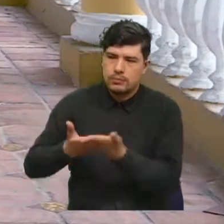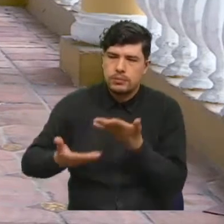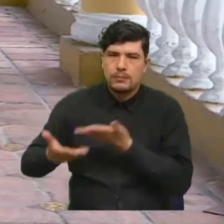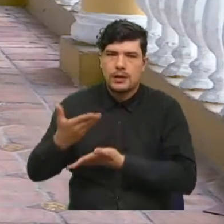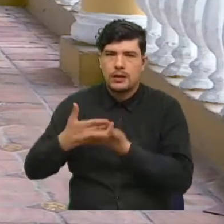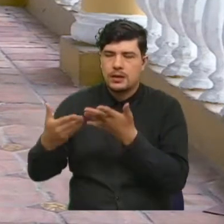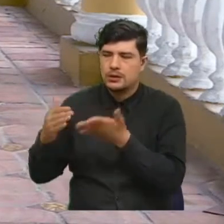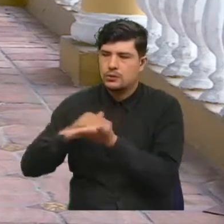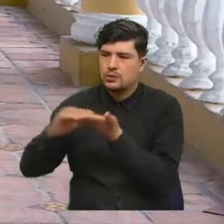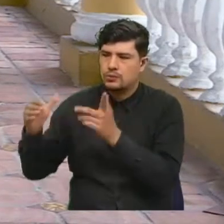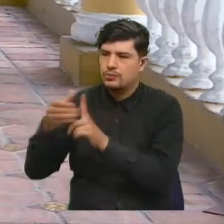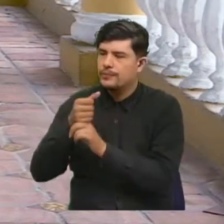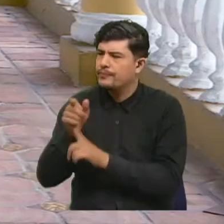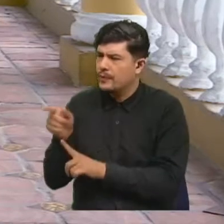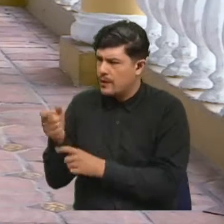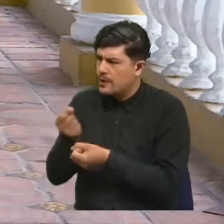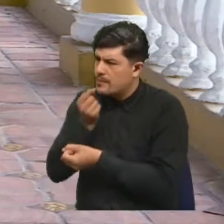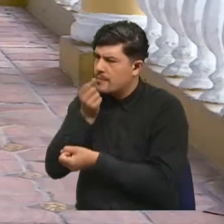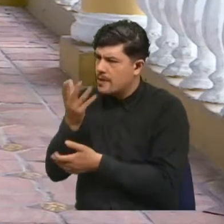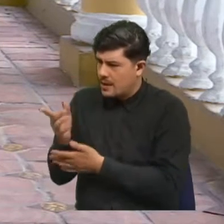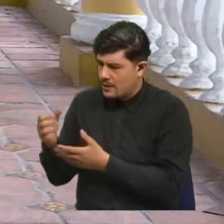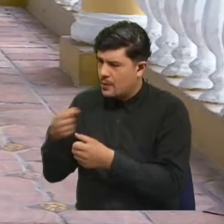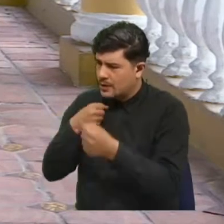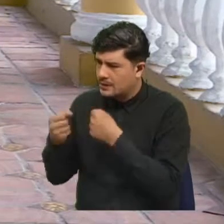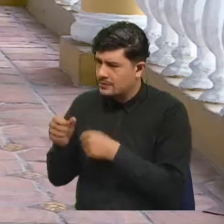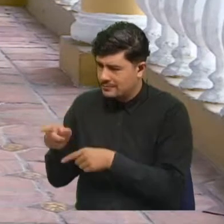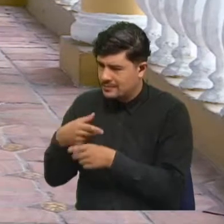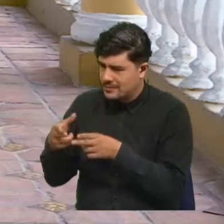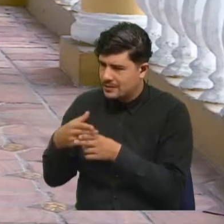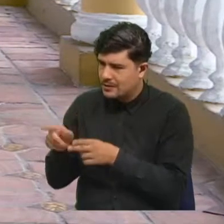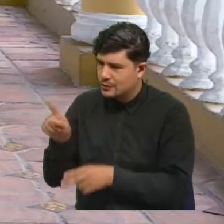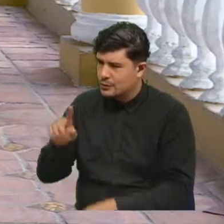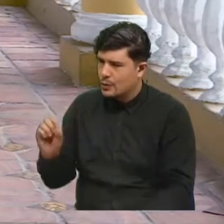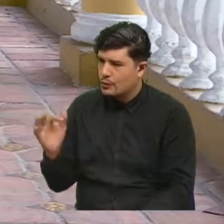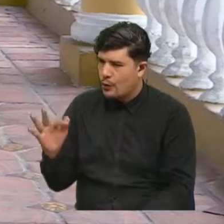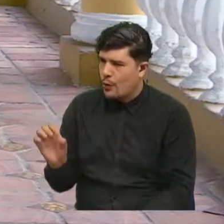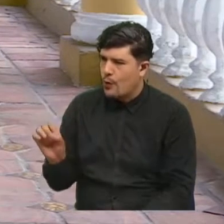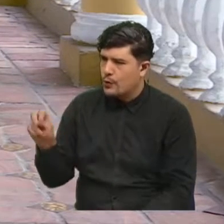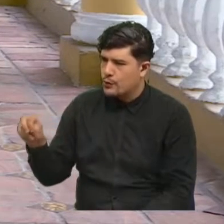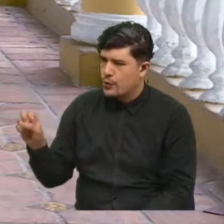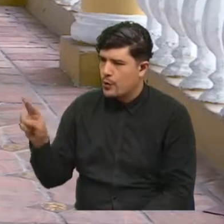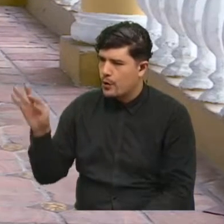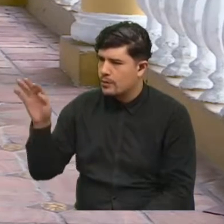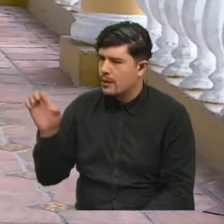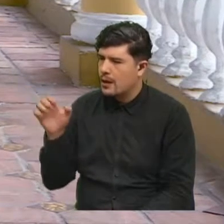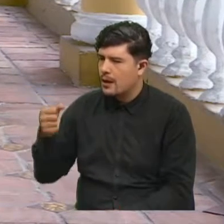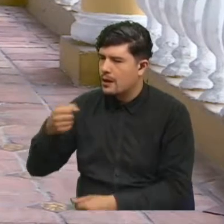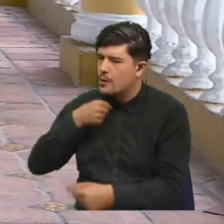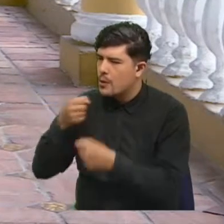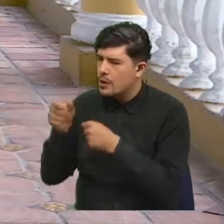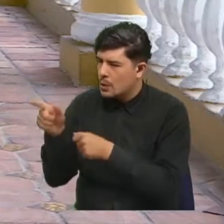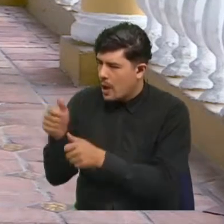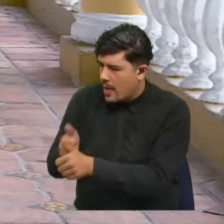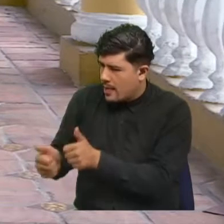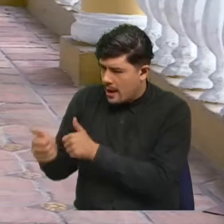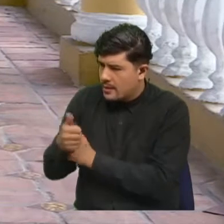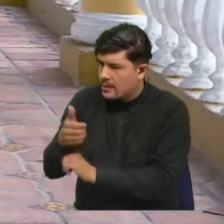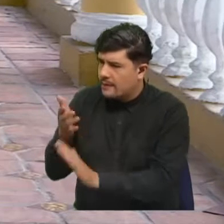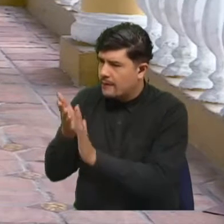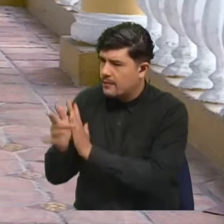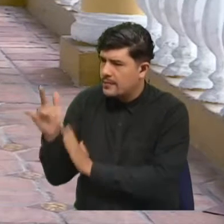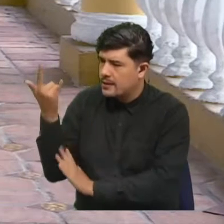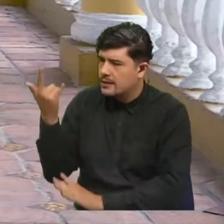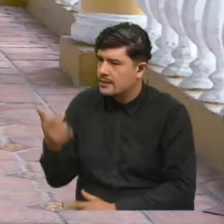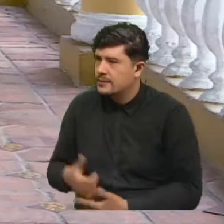déjenos noticias a cada una del gobernador ya me dijo que se iba a reunir con la gente de xoco norte como tal y que se le lleva a ellos adelante une algo bueno